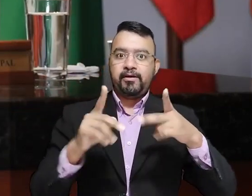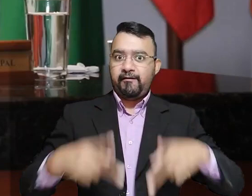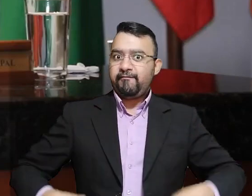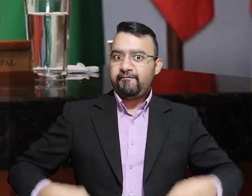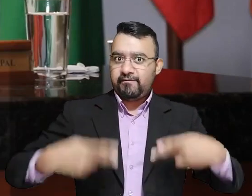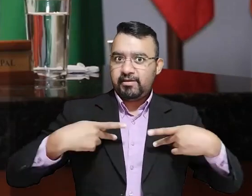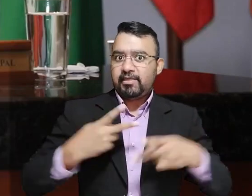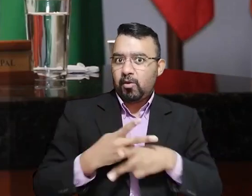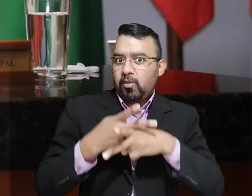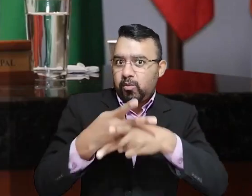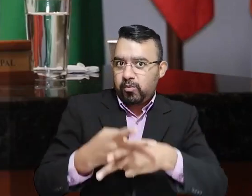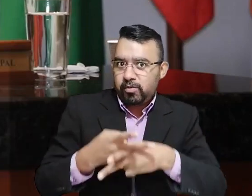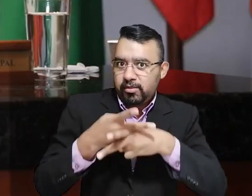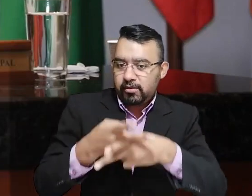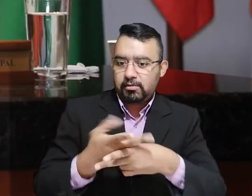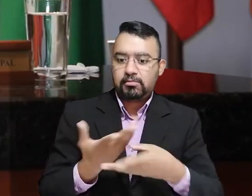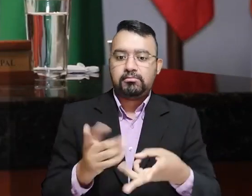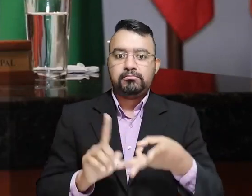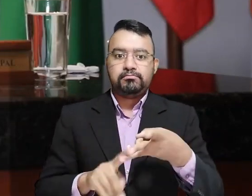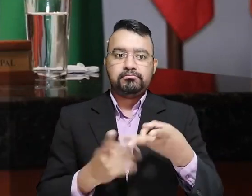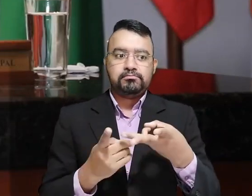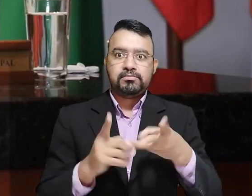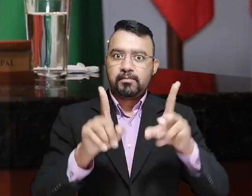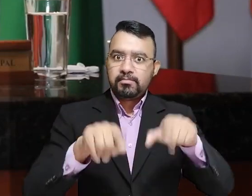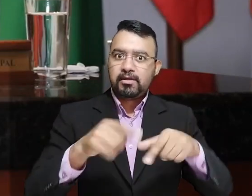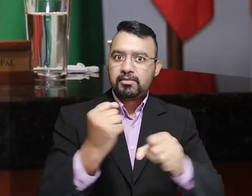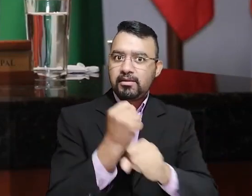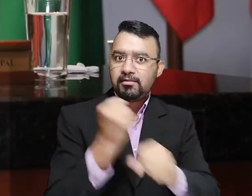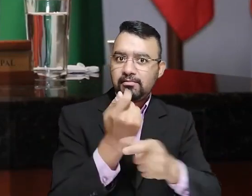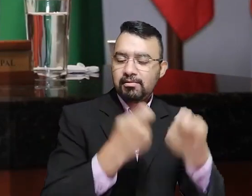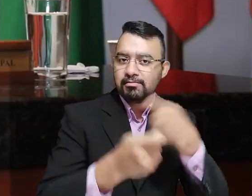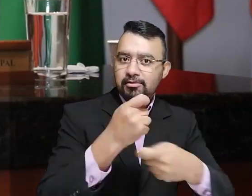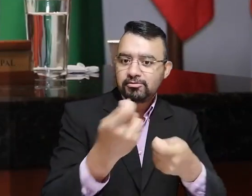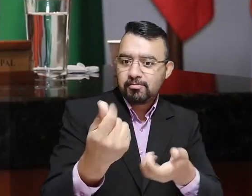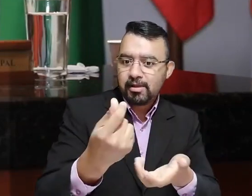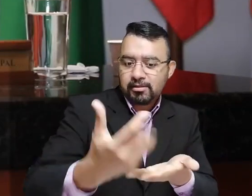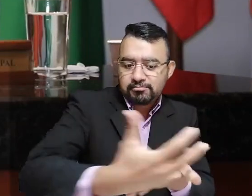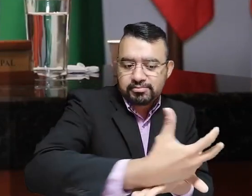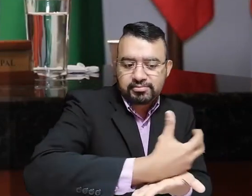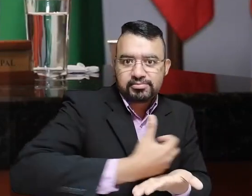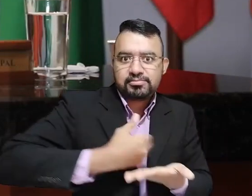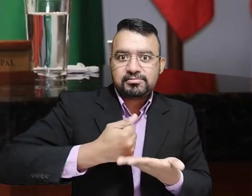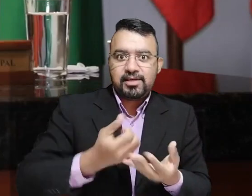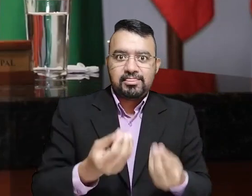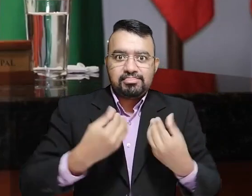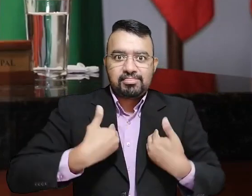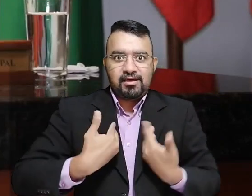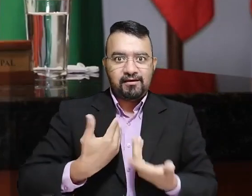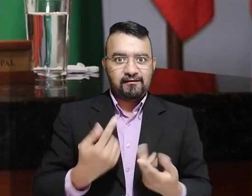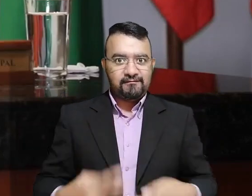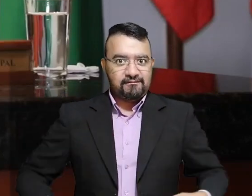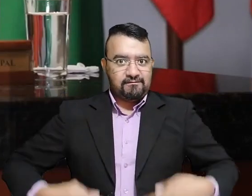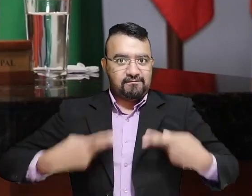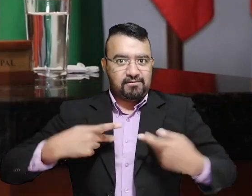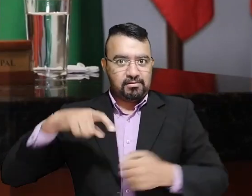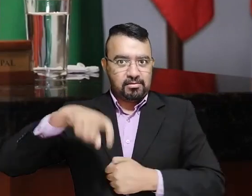proteger la vida y el comercio, que también es vida. El comercio también es vida, y quiero repetir